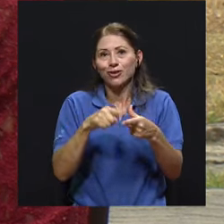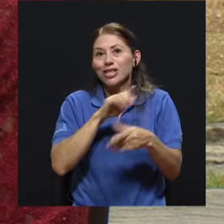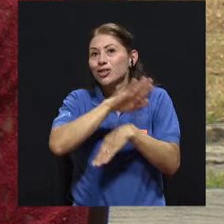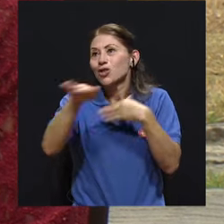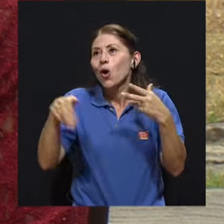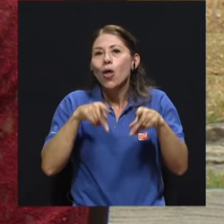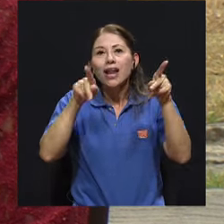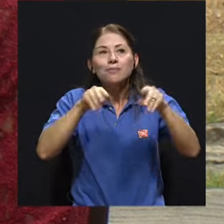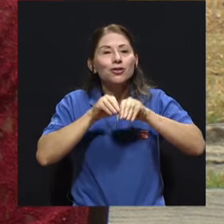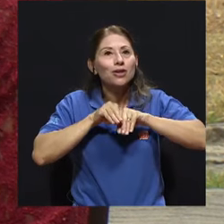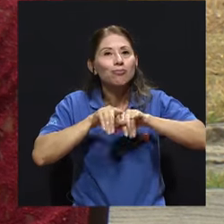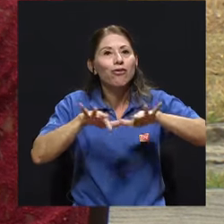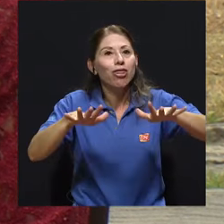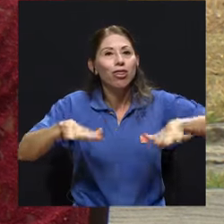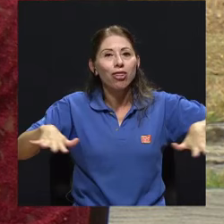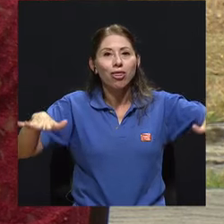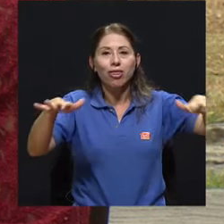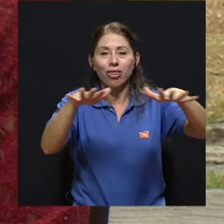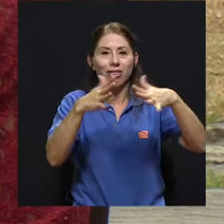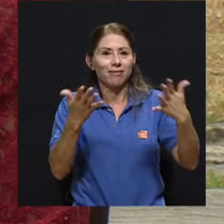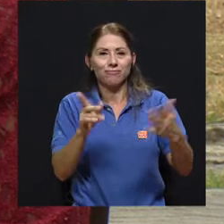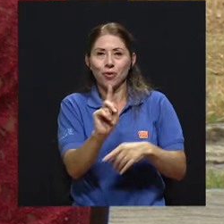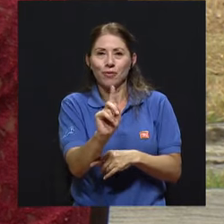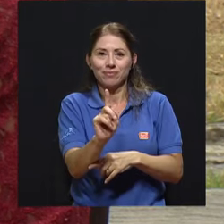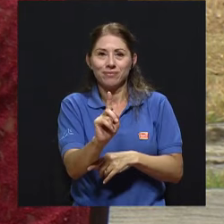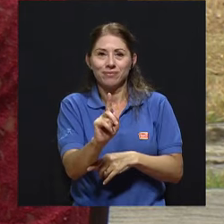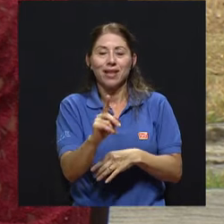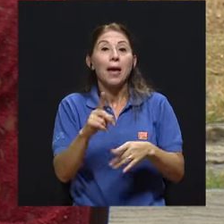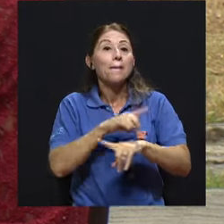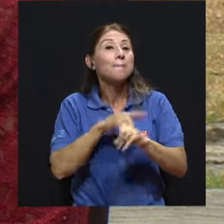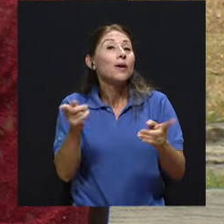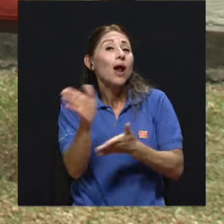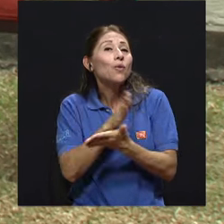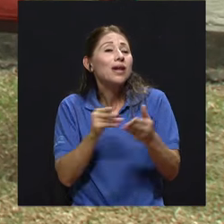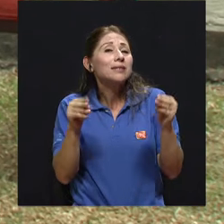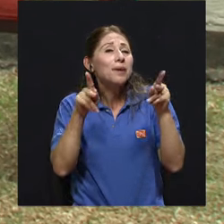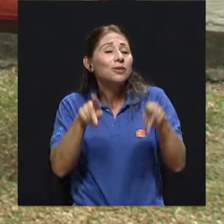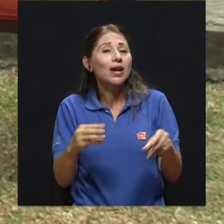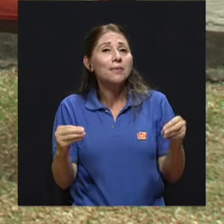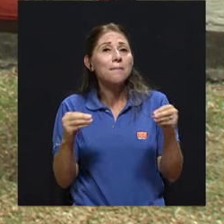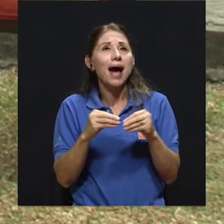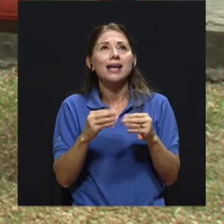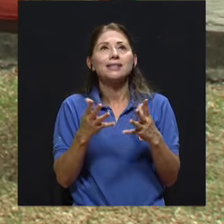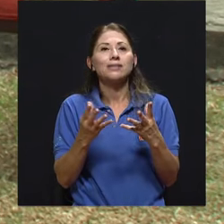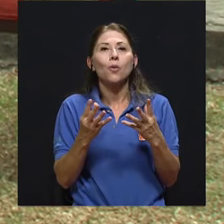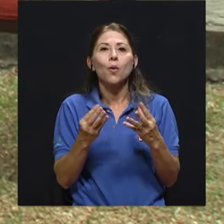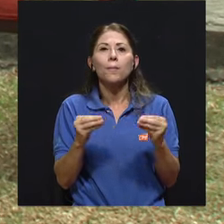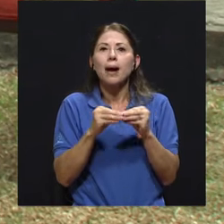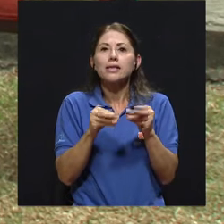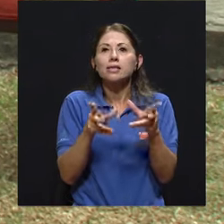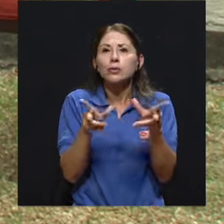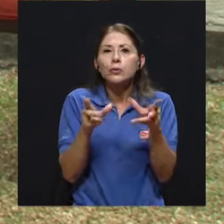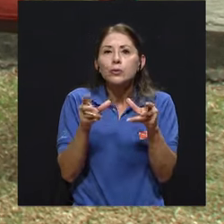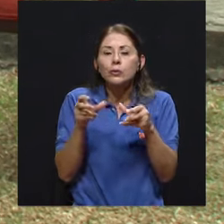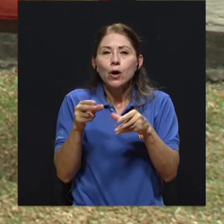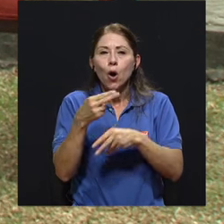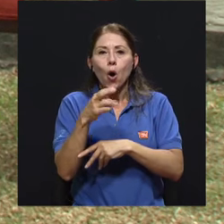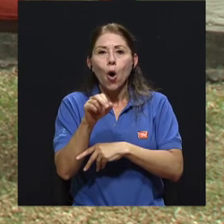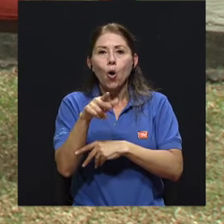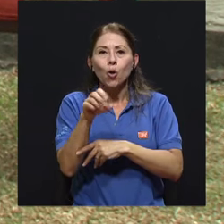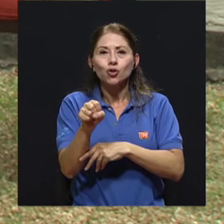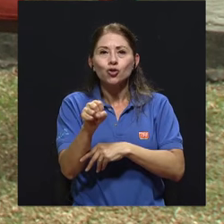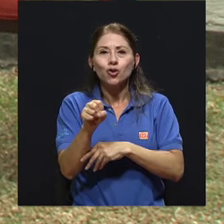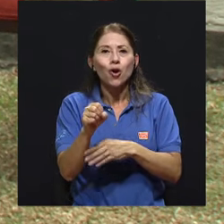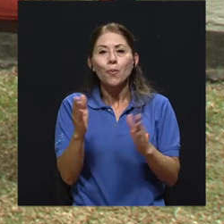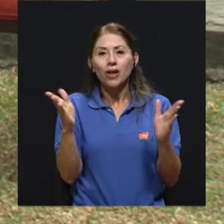que andan con hongos son la gente, por decirlo de alguna forma, más dulce para adquirir hongos. O sea, que tienen menos defensas contra los hongos. Y contra